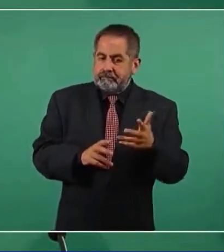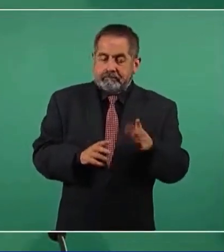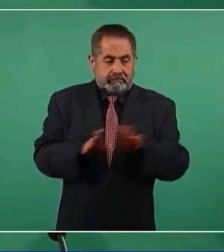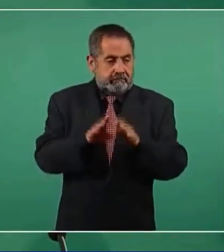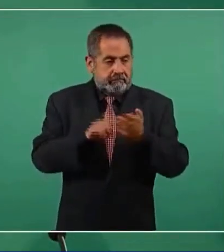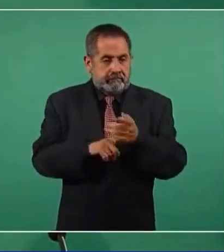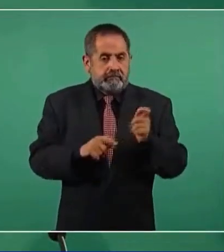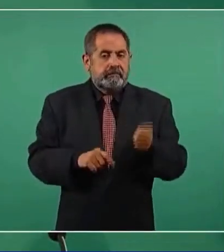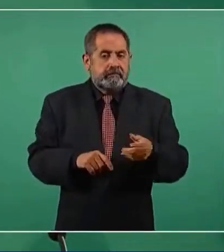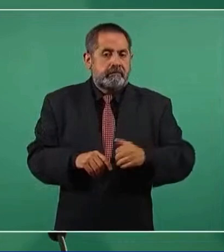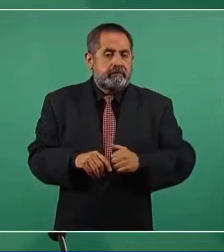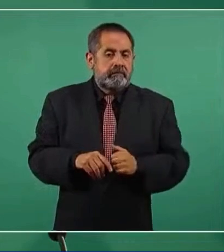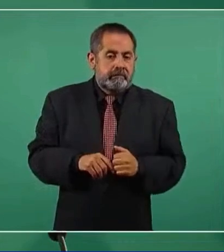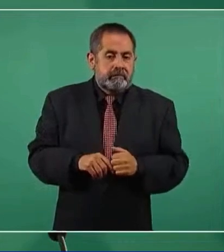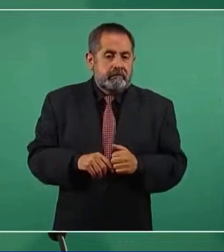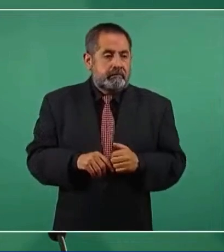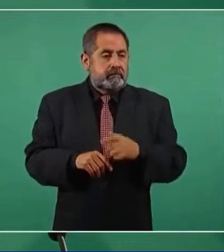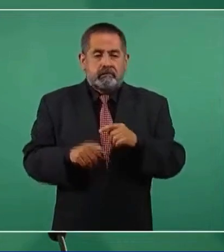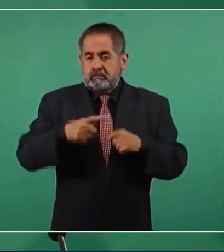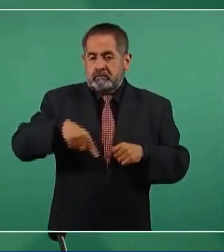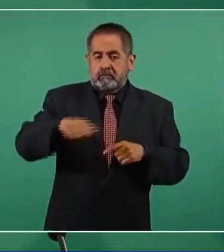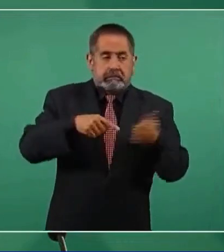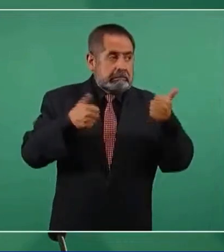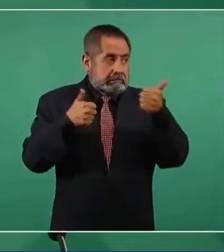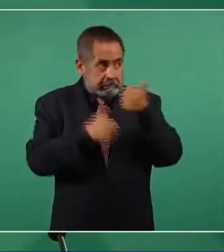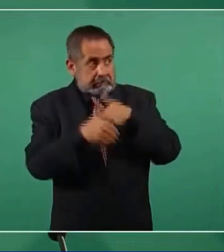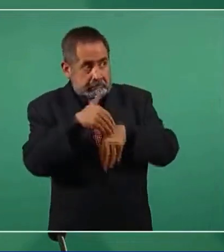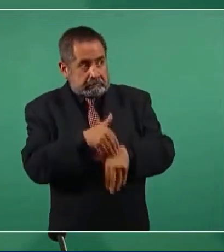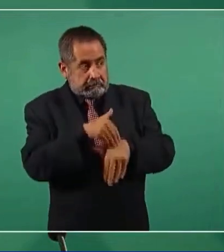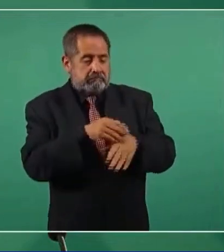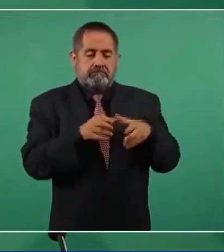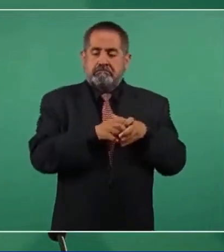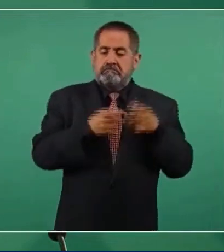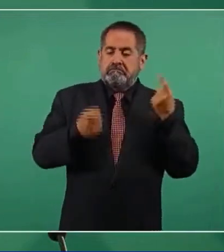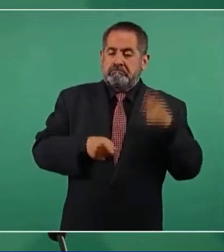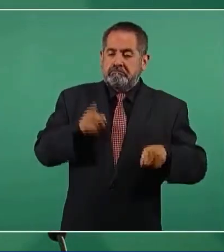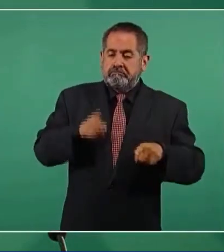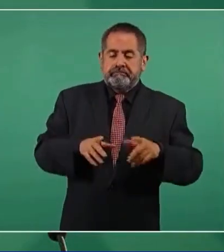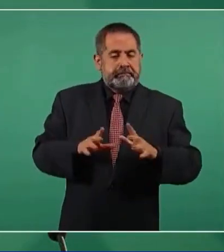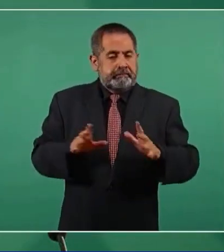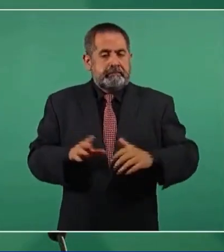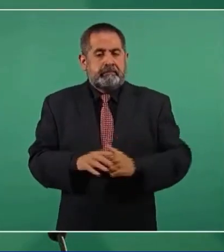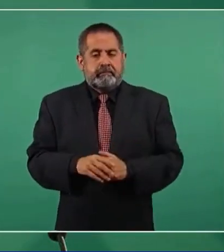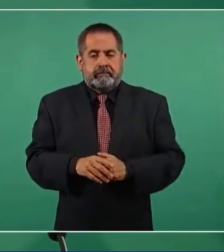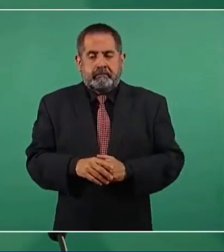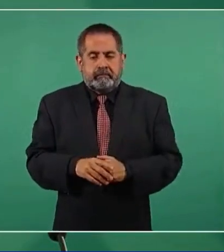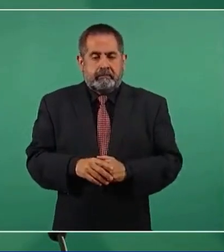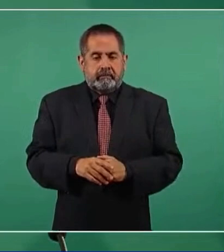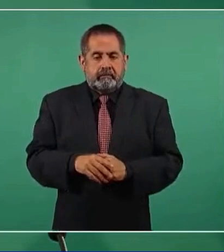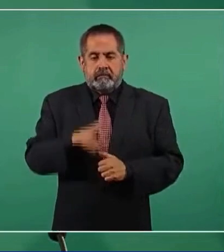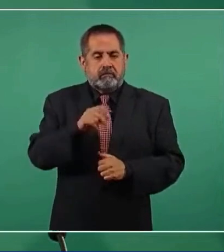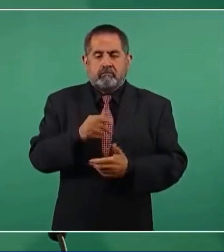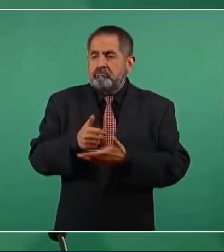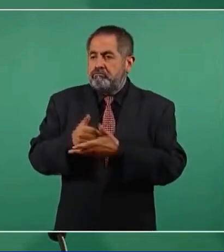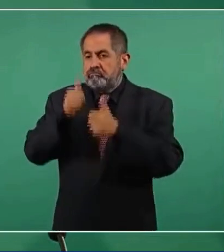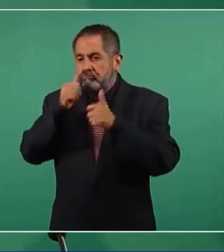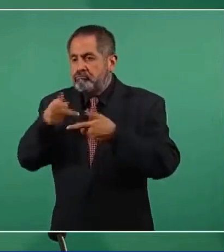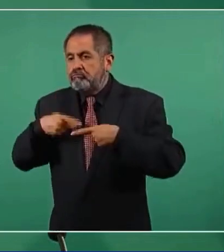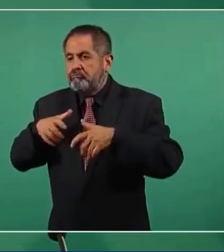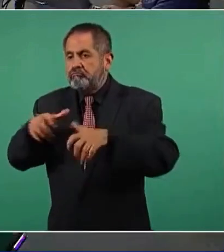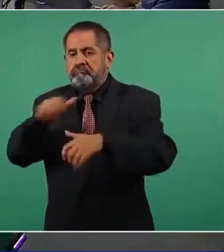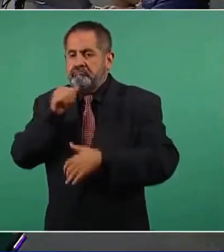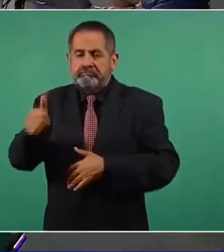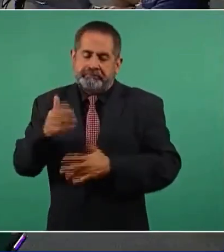estaba al servicio de las minorías, no al servicio del pueblo.